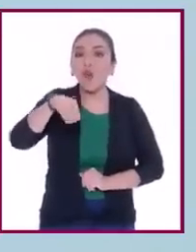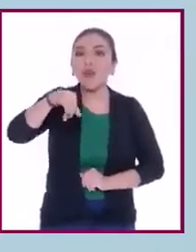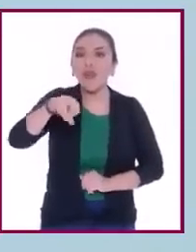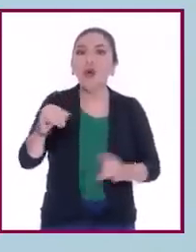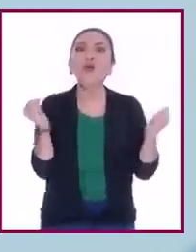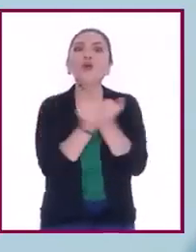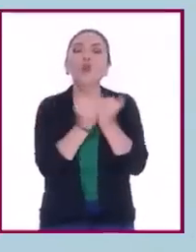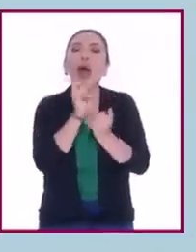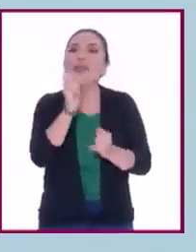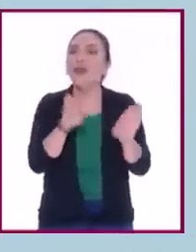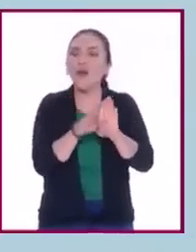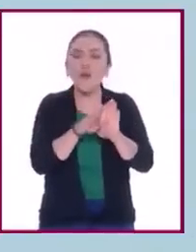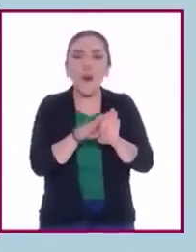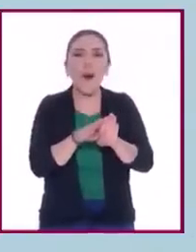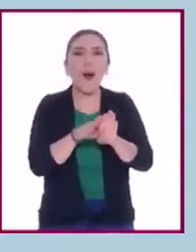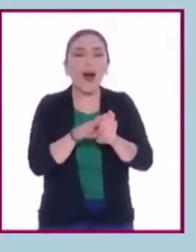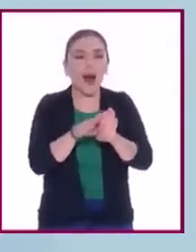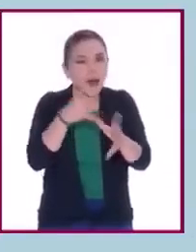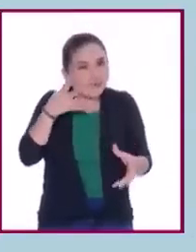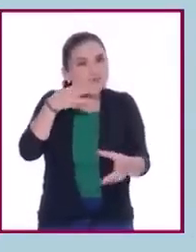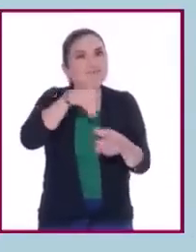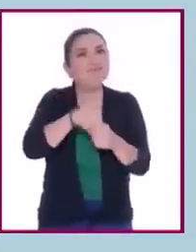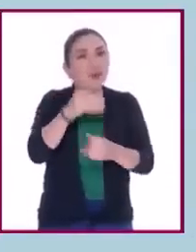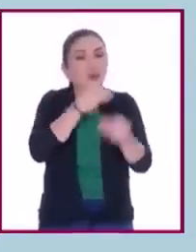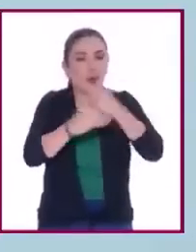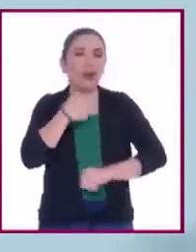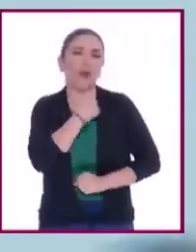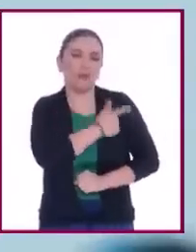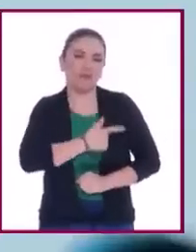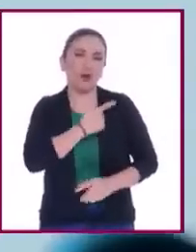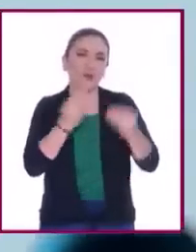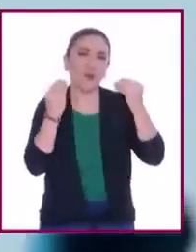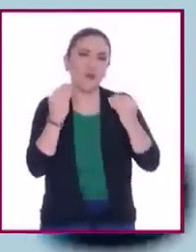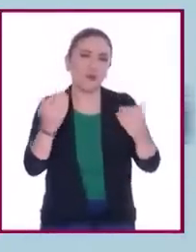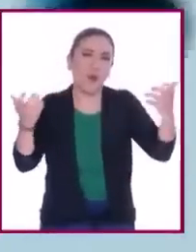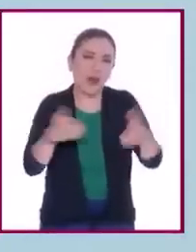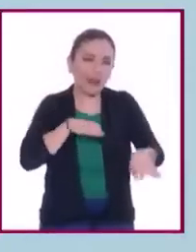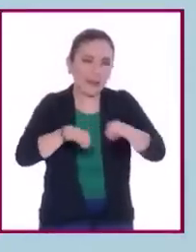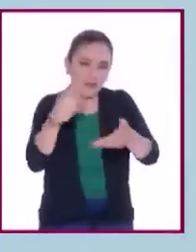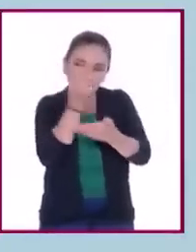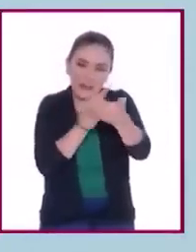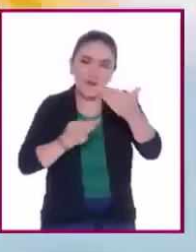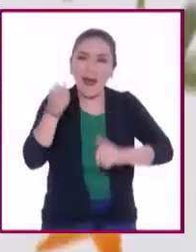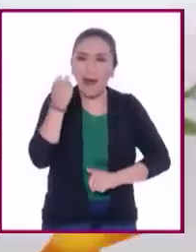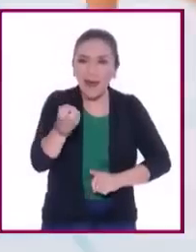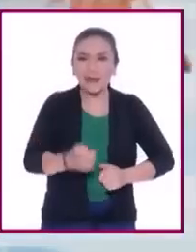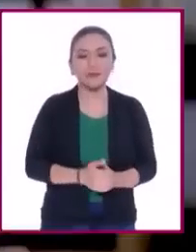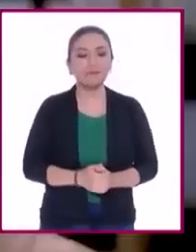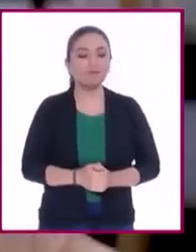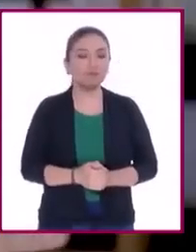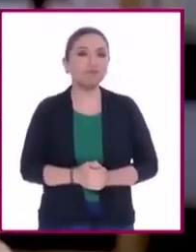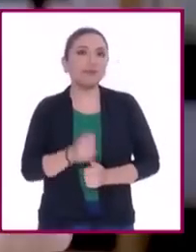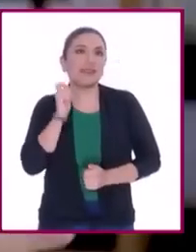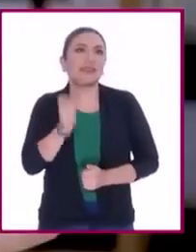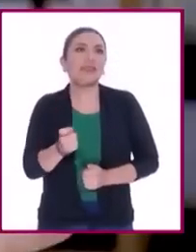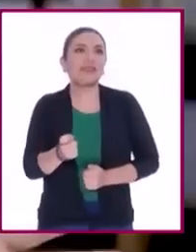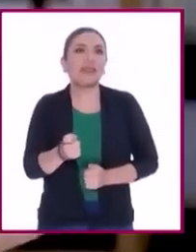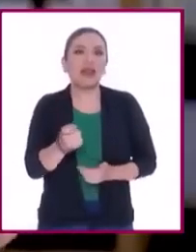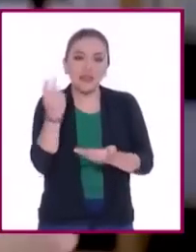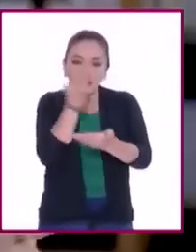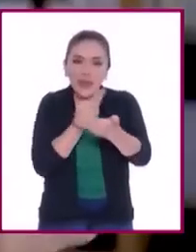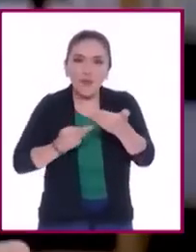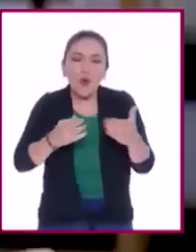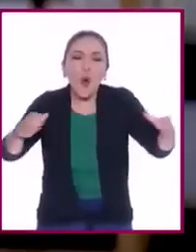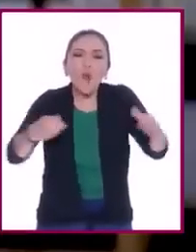es como un conjunto de todo y y me gustó mucho la verdad la disfruté mucho Esa ilustración porque es